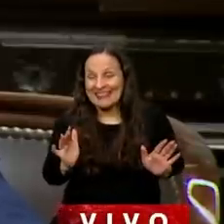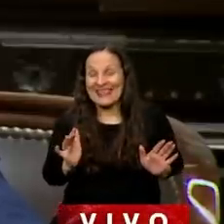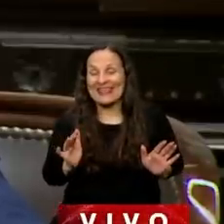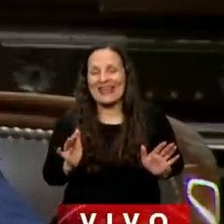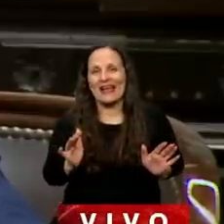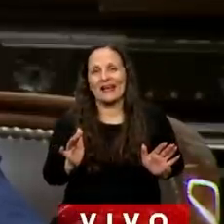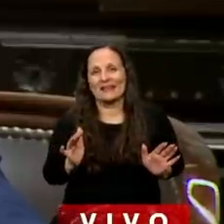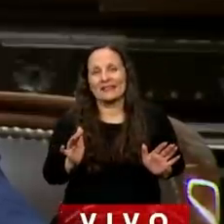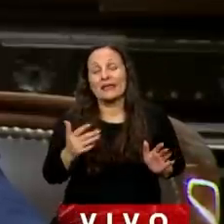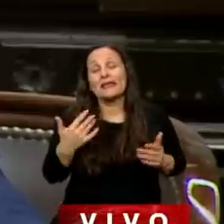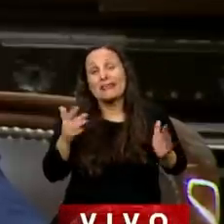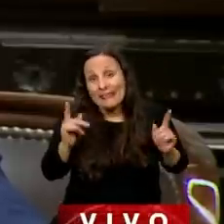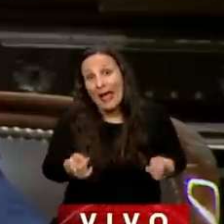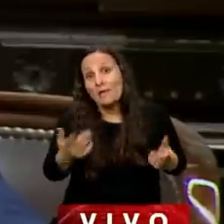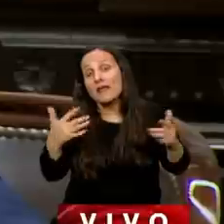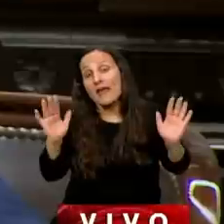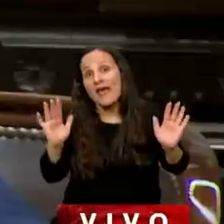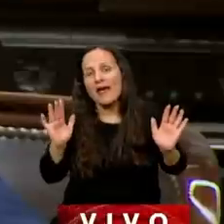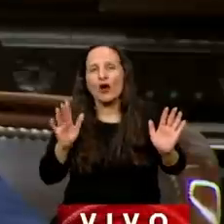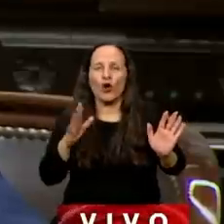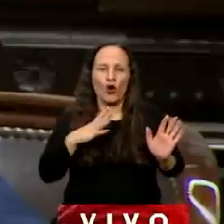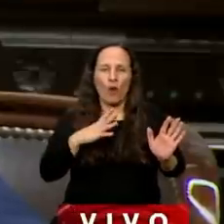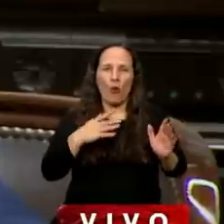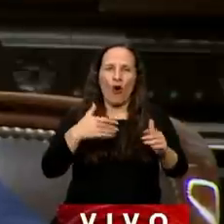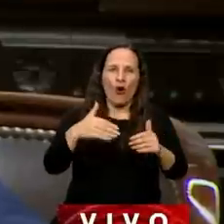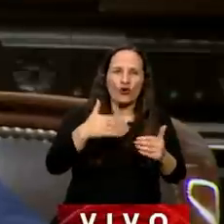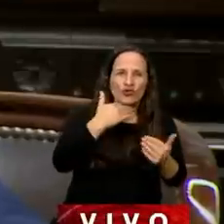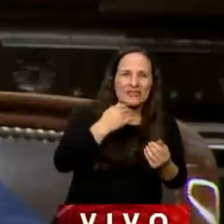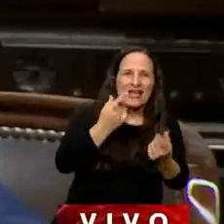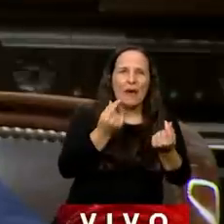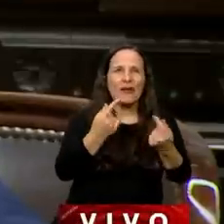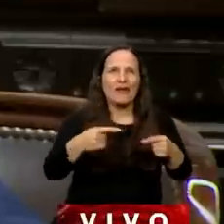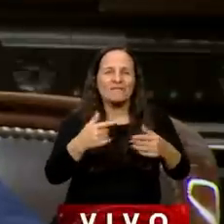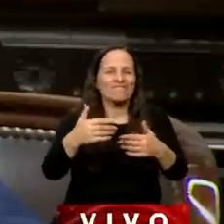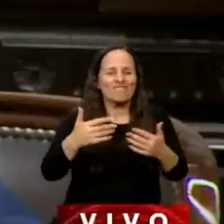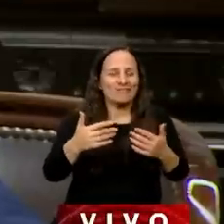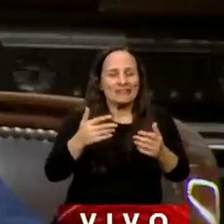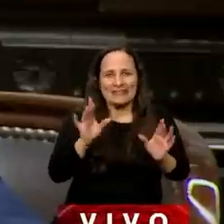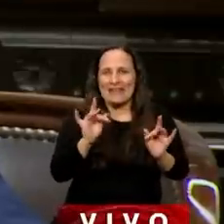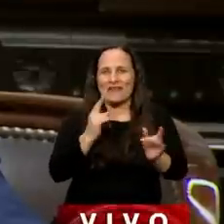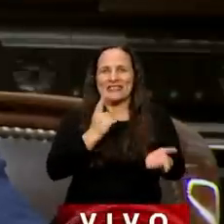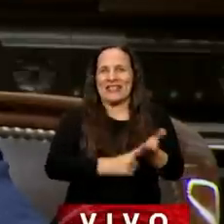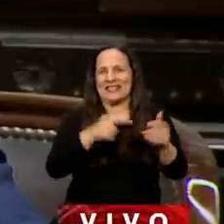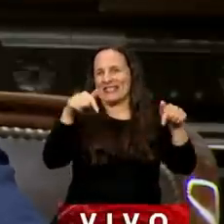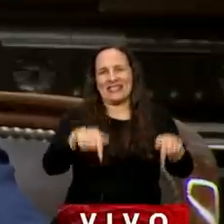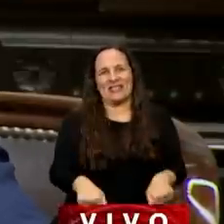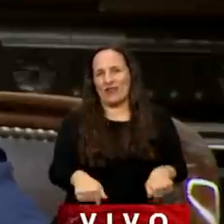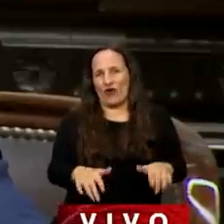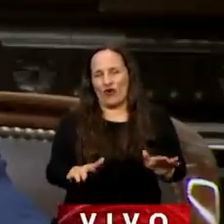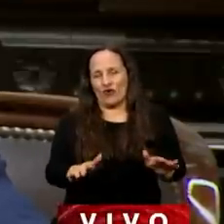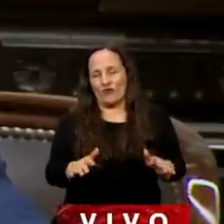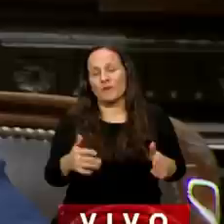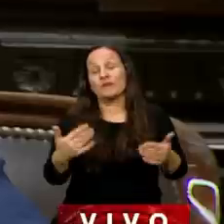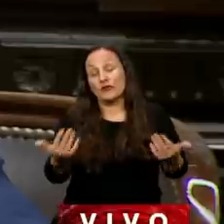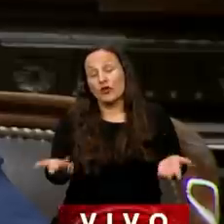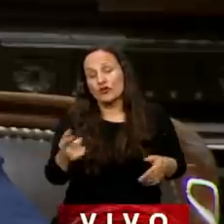probablemente la falta de previsión impiden que en este momento tomemos esa decisión, así que